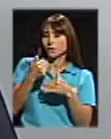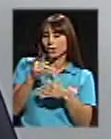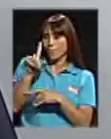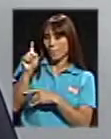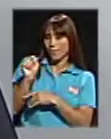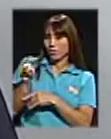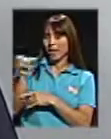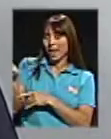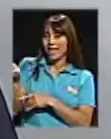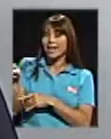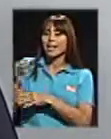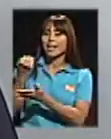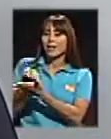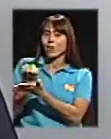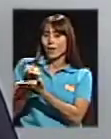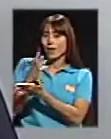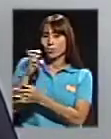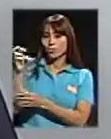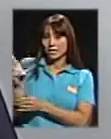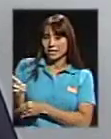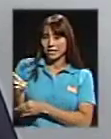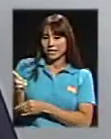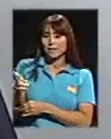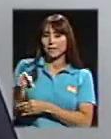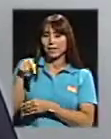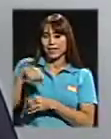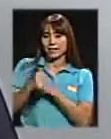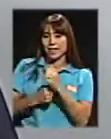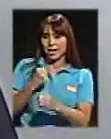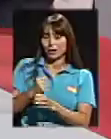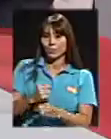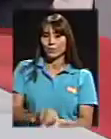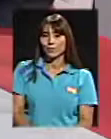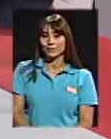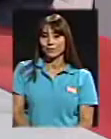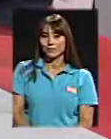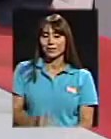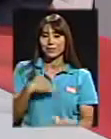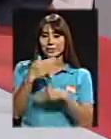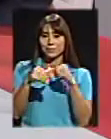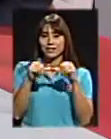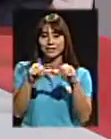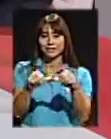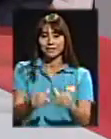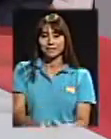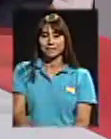la economía costarricense en este año. Regresamos.